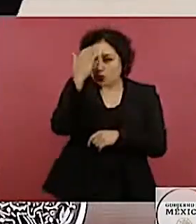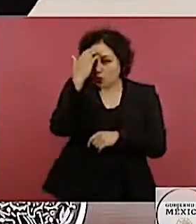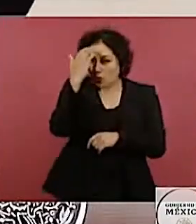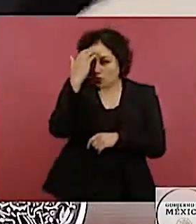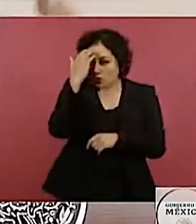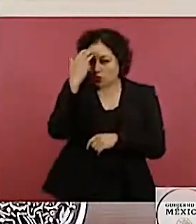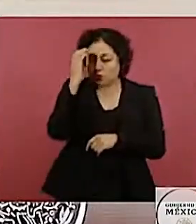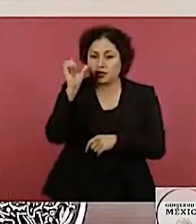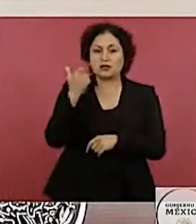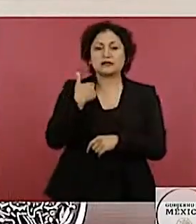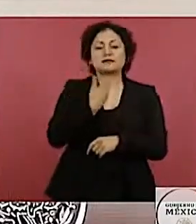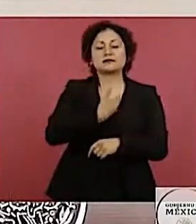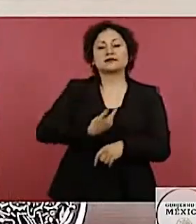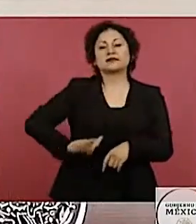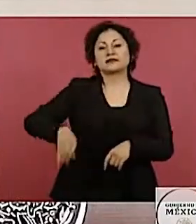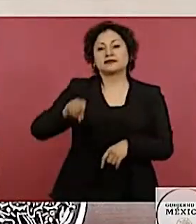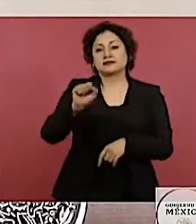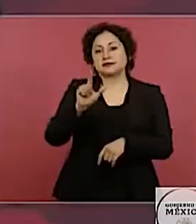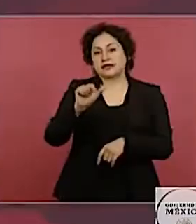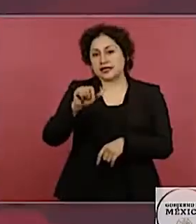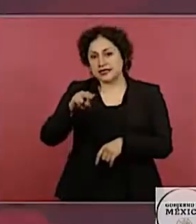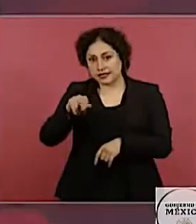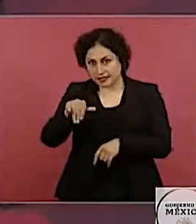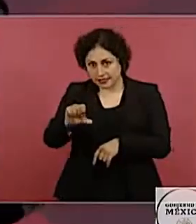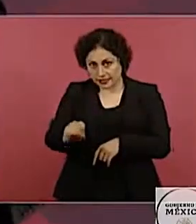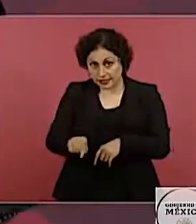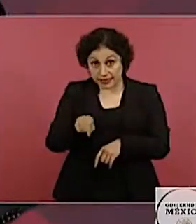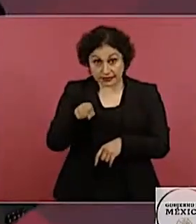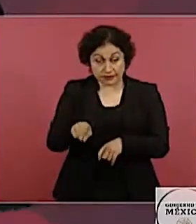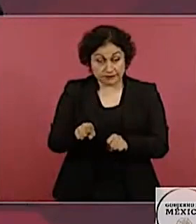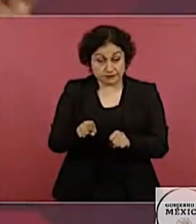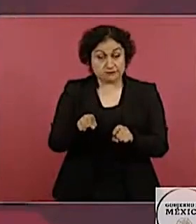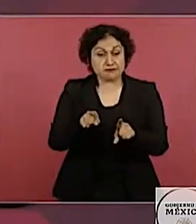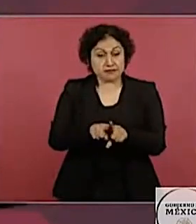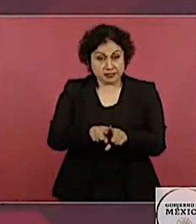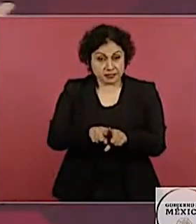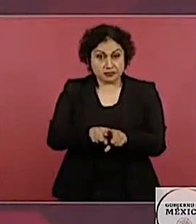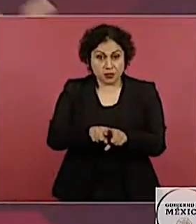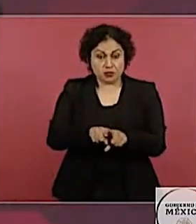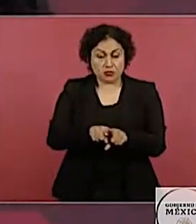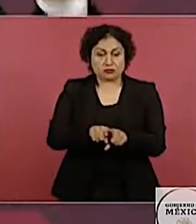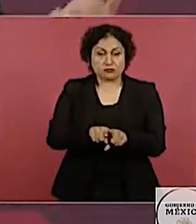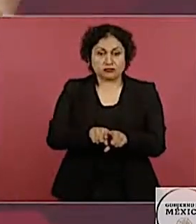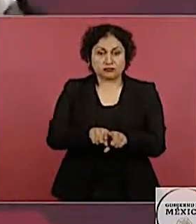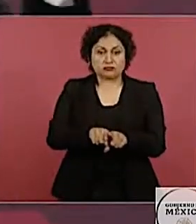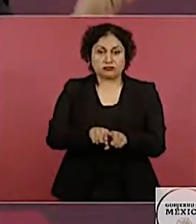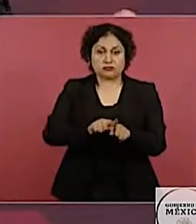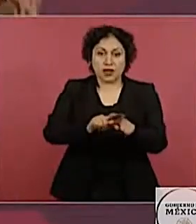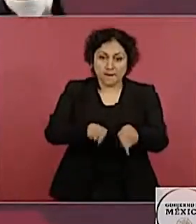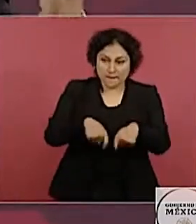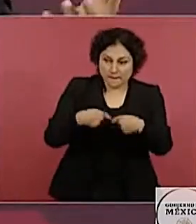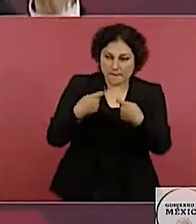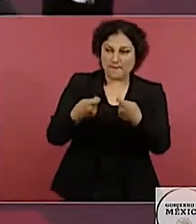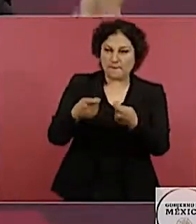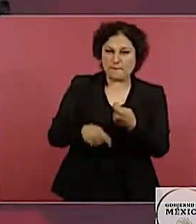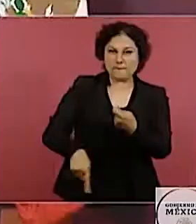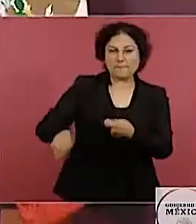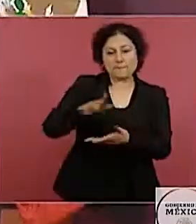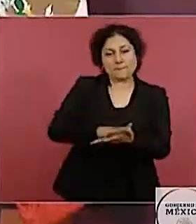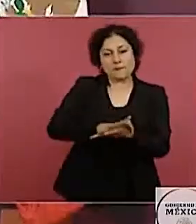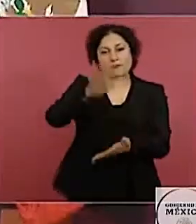entregar tanto a particulares nadie ningún gobernante por